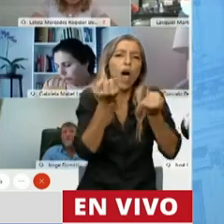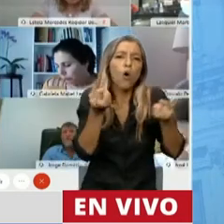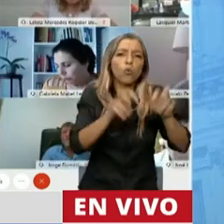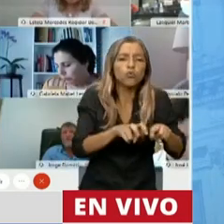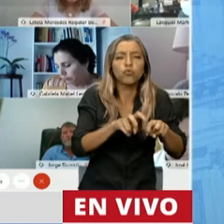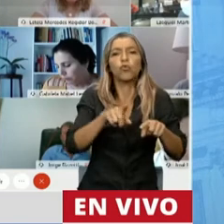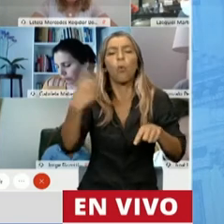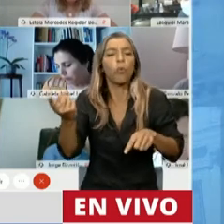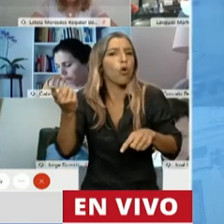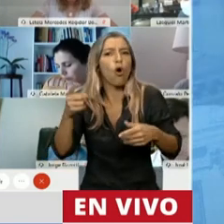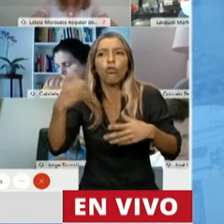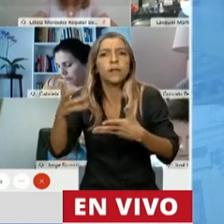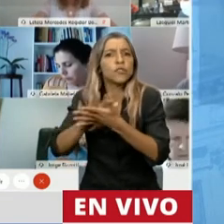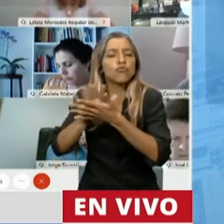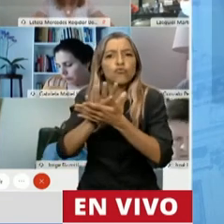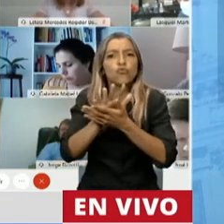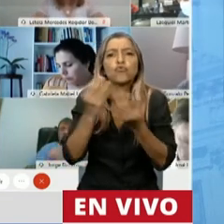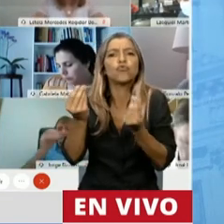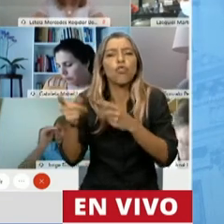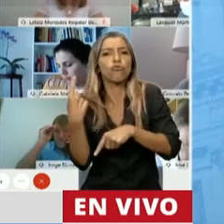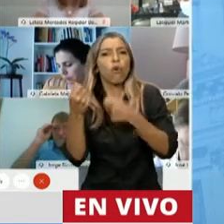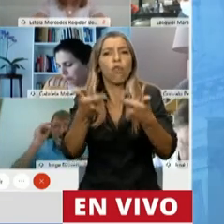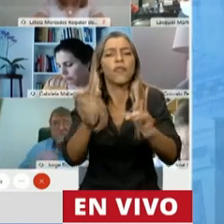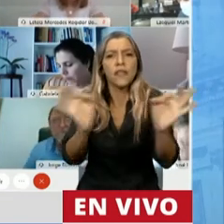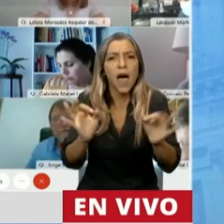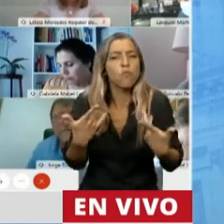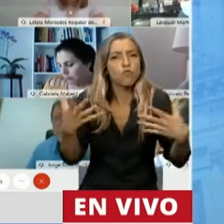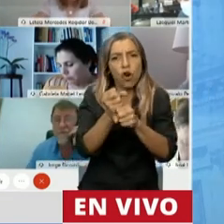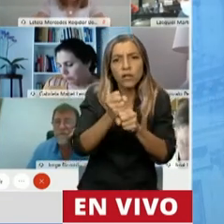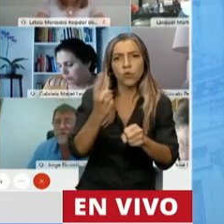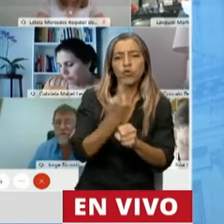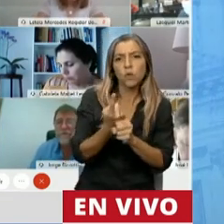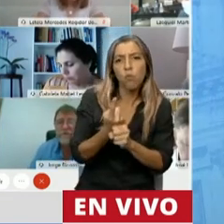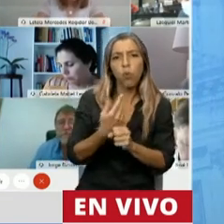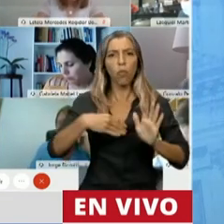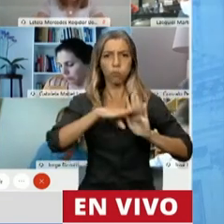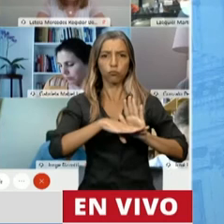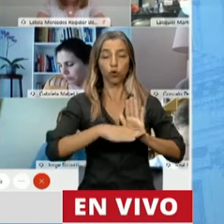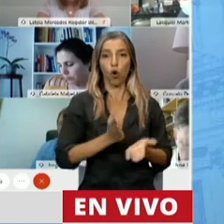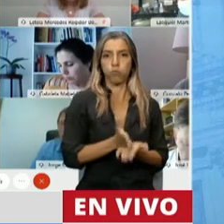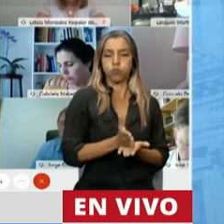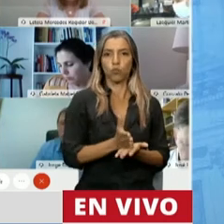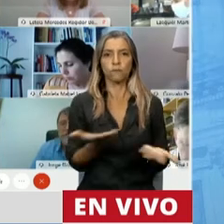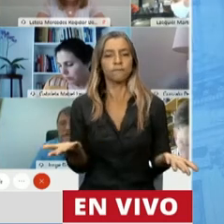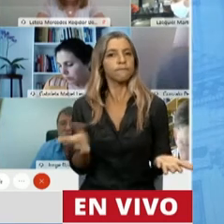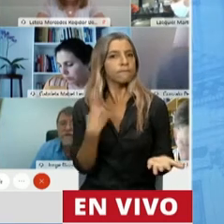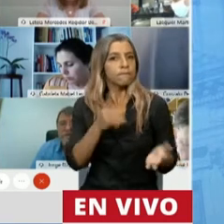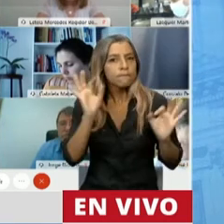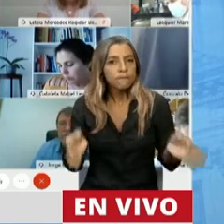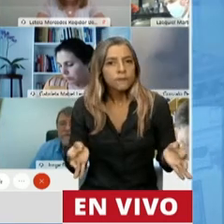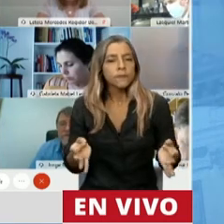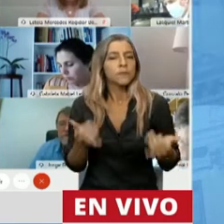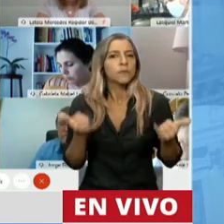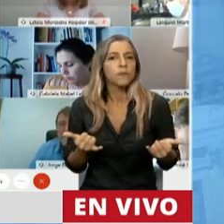pudiendo hacer porque no hay colectivos para poder venir y porque los protocolos son muy estrictos. Hemos tenido ejemplos